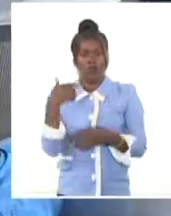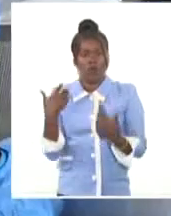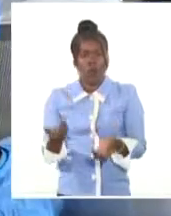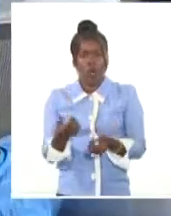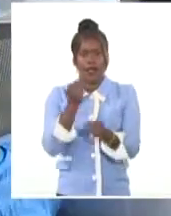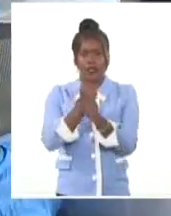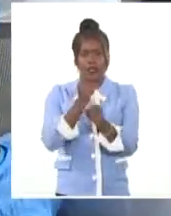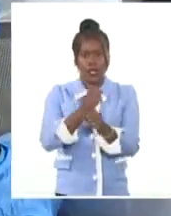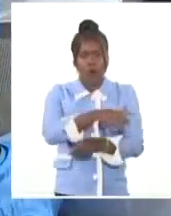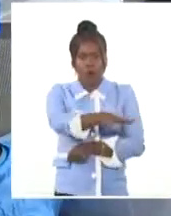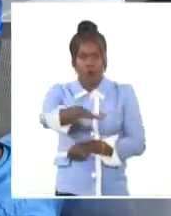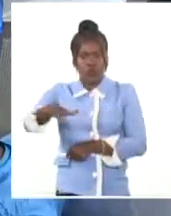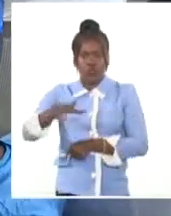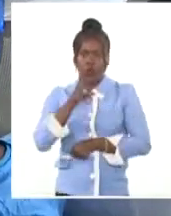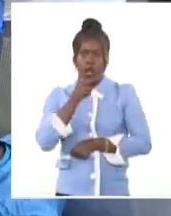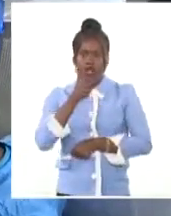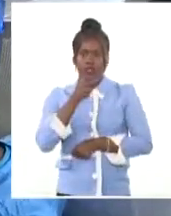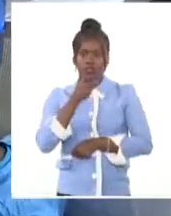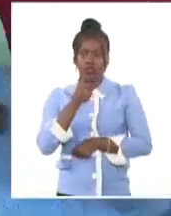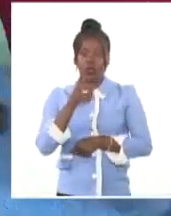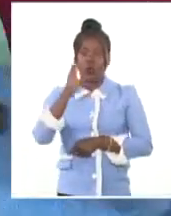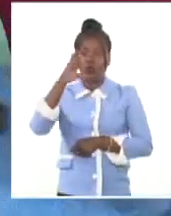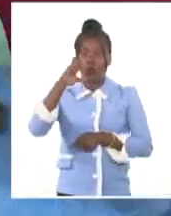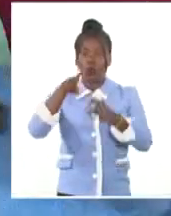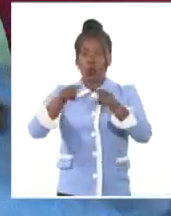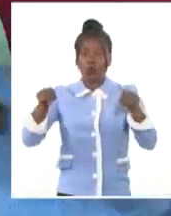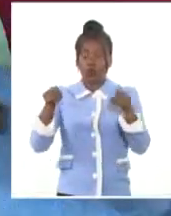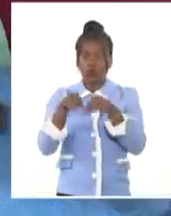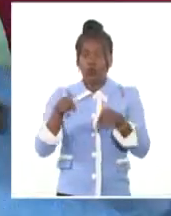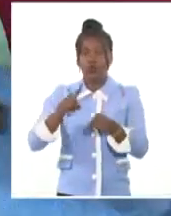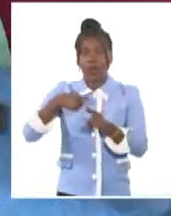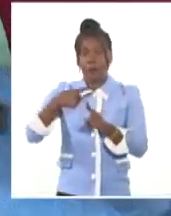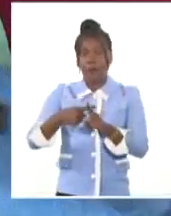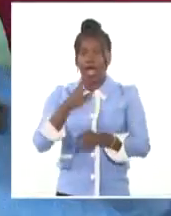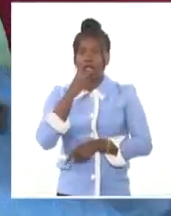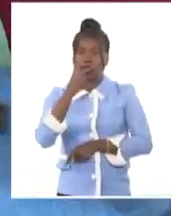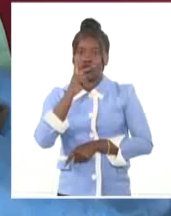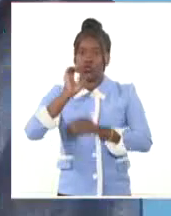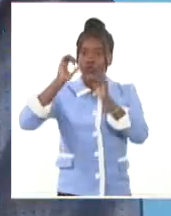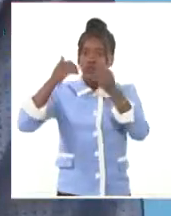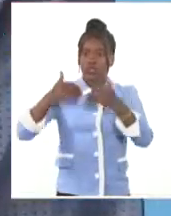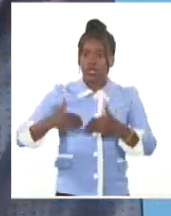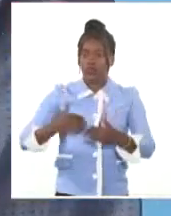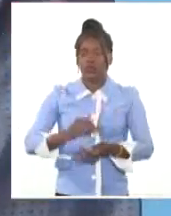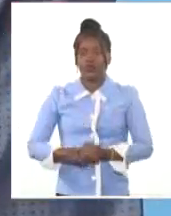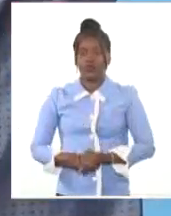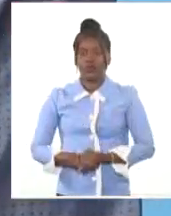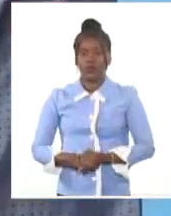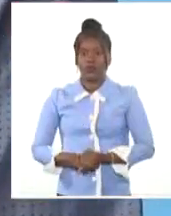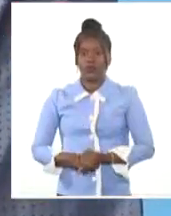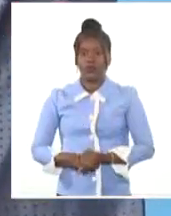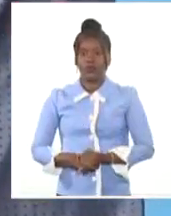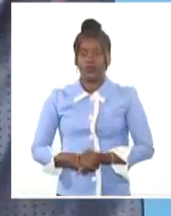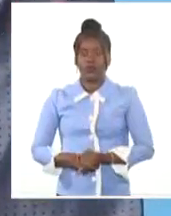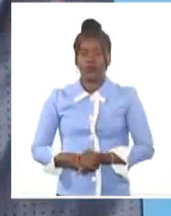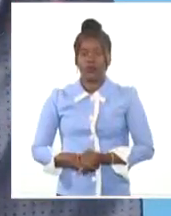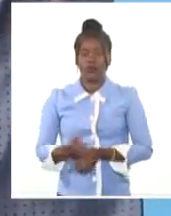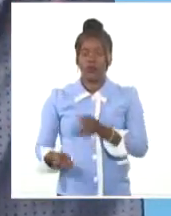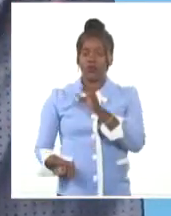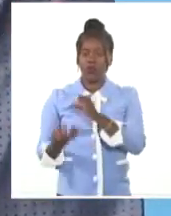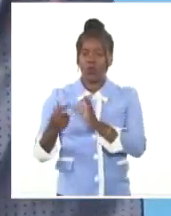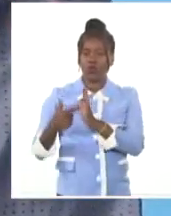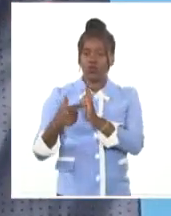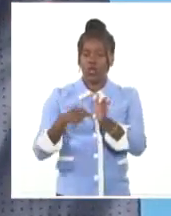intersectorial, además de los principales programas de la salud y las elecciones nacionales. Cuando surgieron los consejos populares, una de